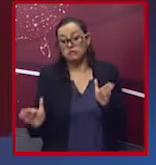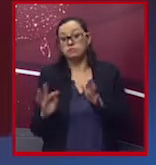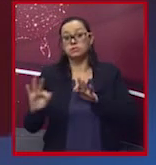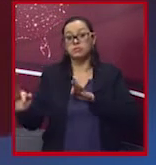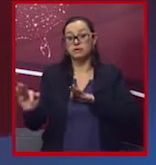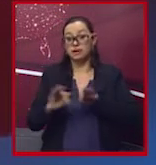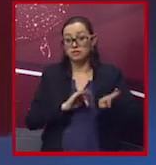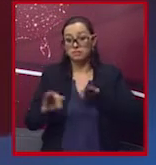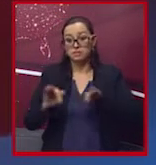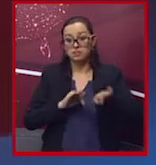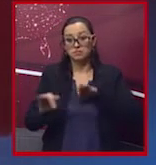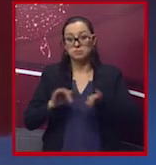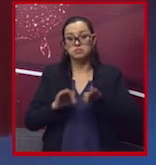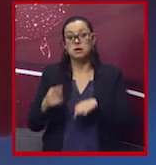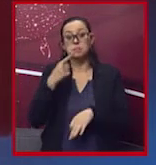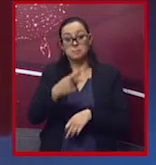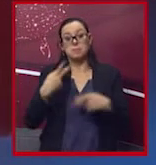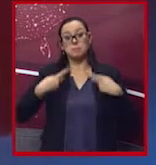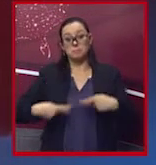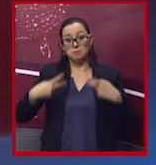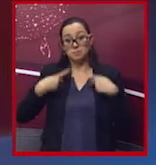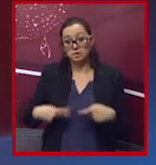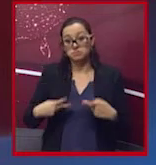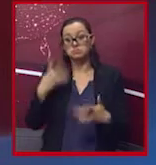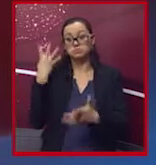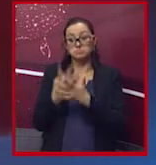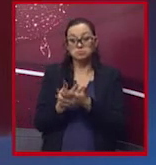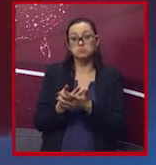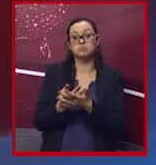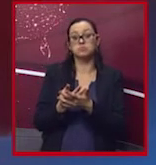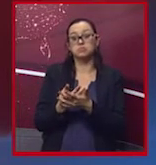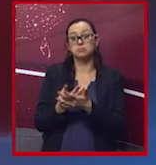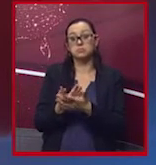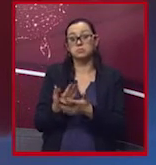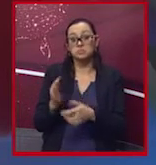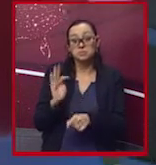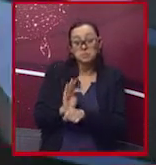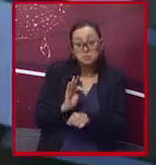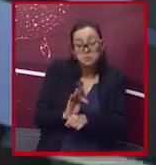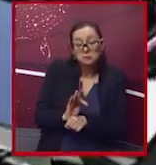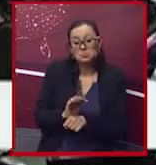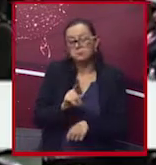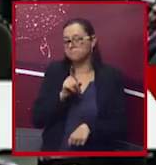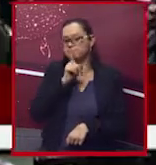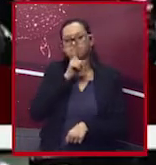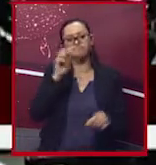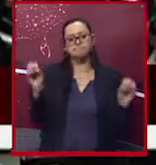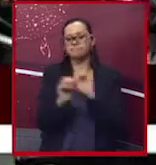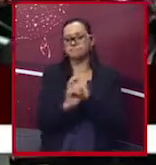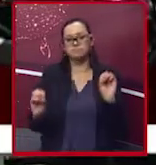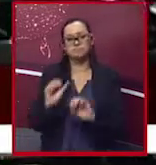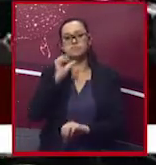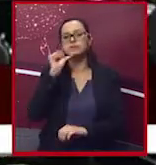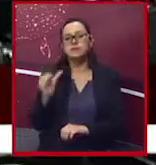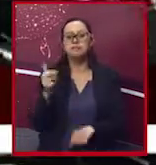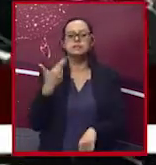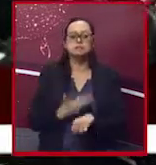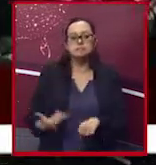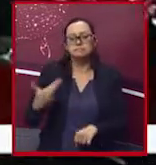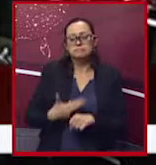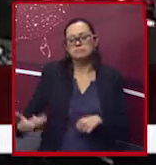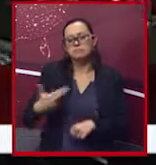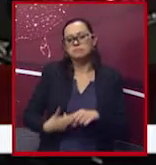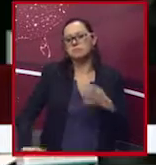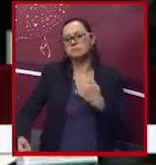encargo, no se concederá a la persona privada de su libertad la gracia del indulto. Luego de concluir con su trámite legislativo en la Cámara